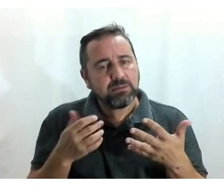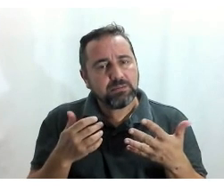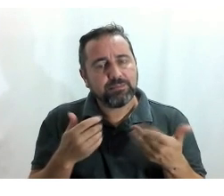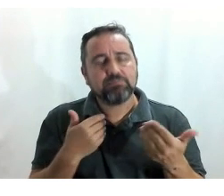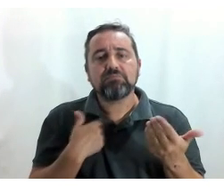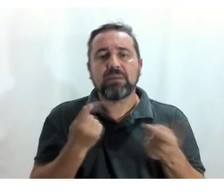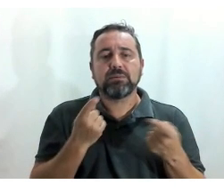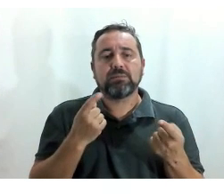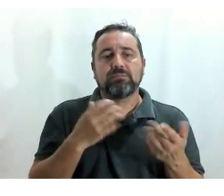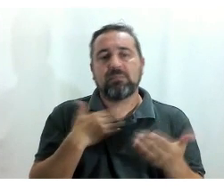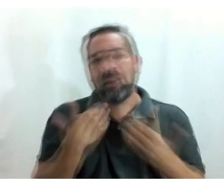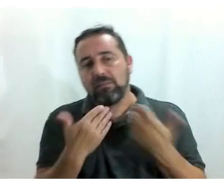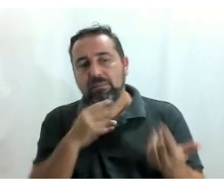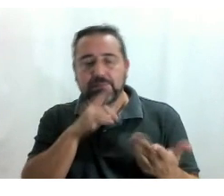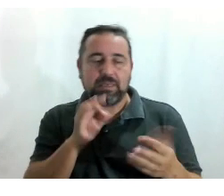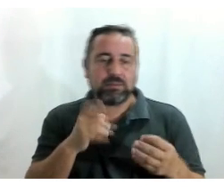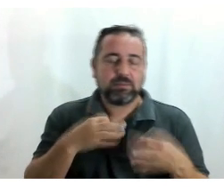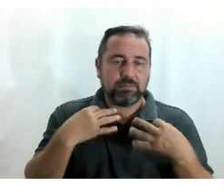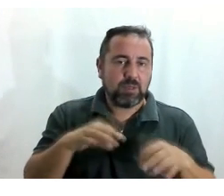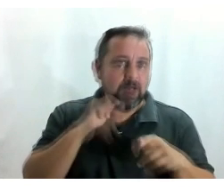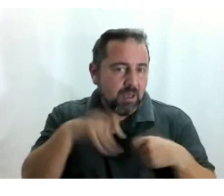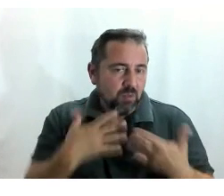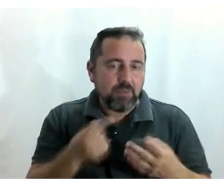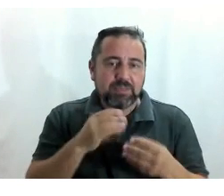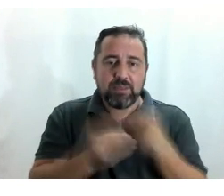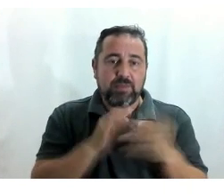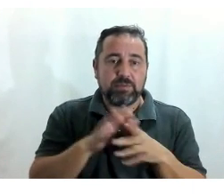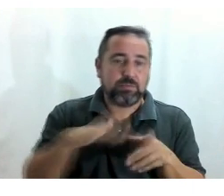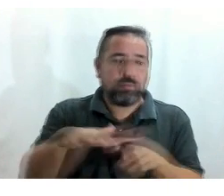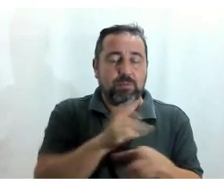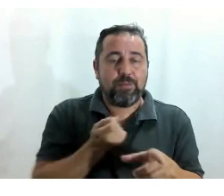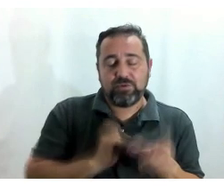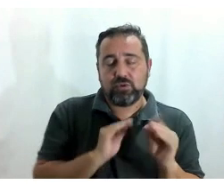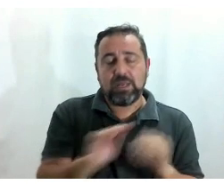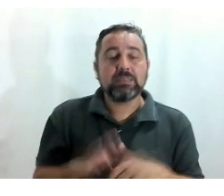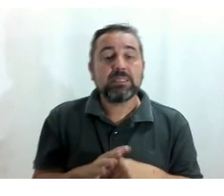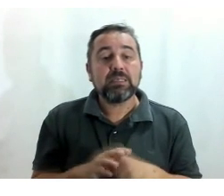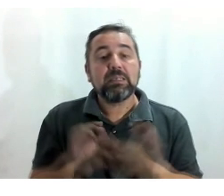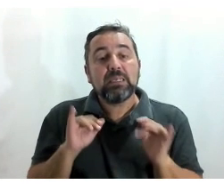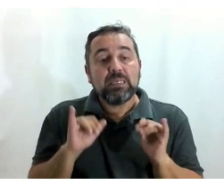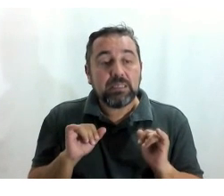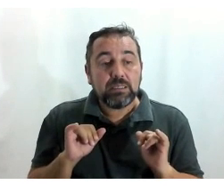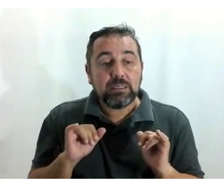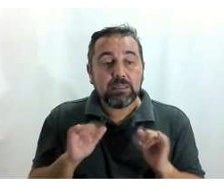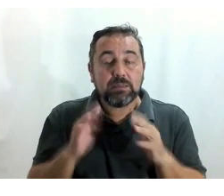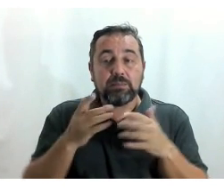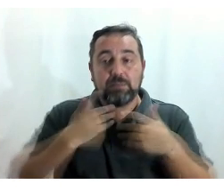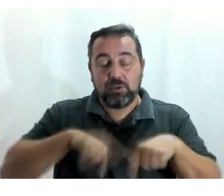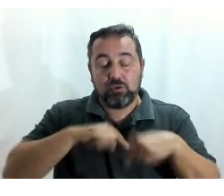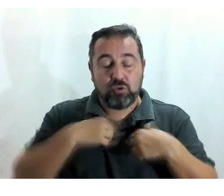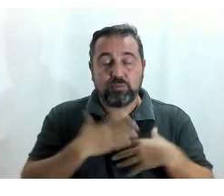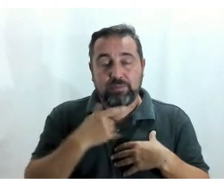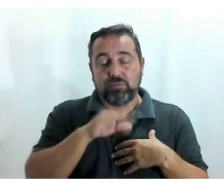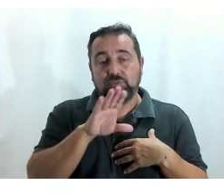a la que estáis acostumbrados a hacerlo en los círculos profesionales, y para que todos podamos